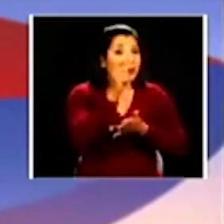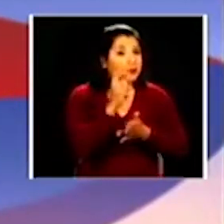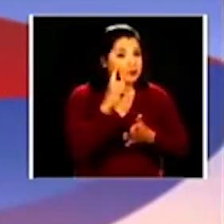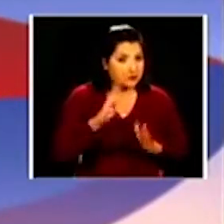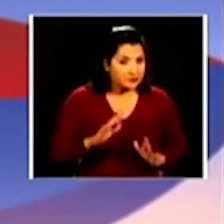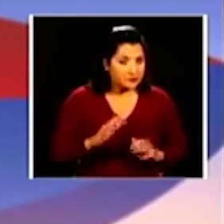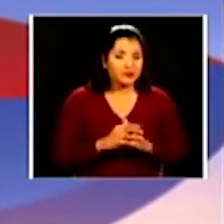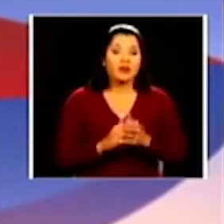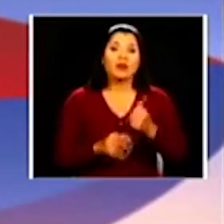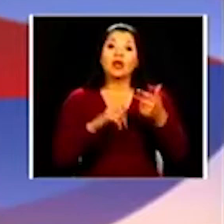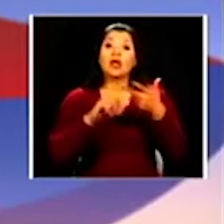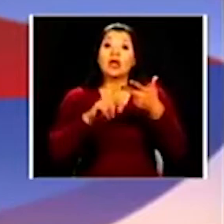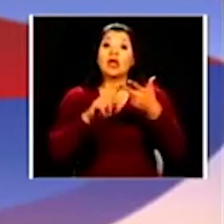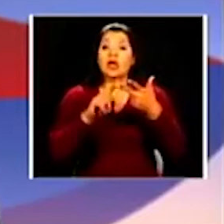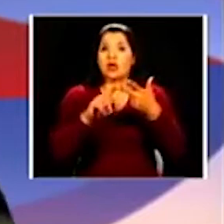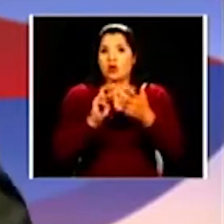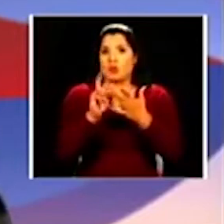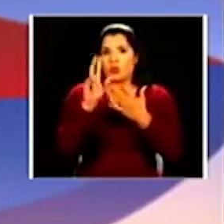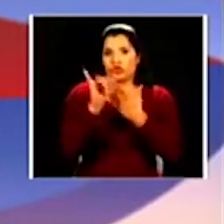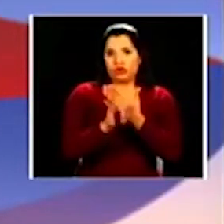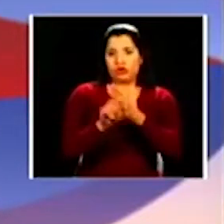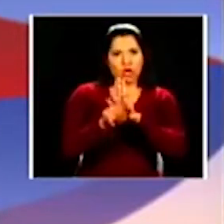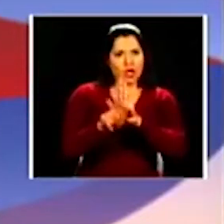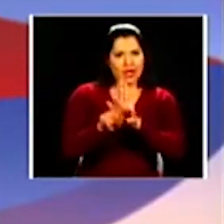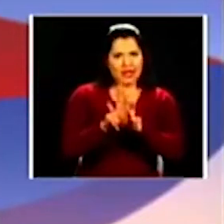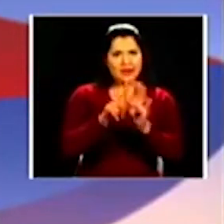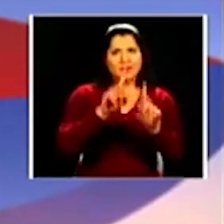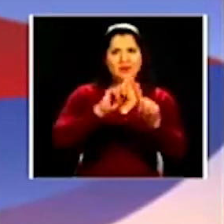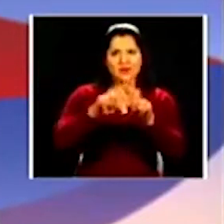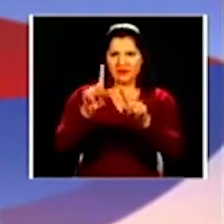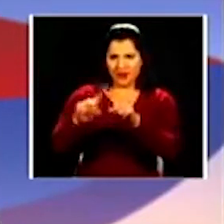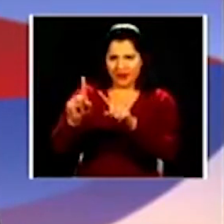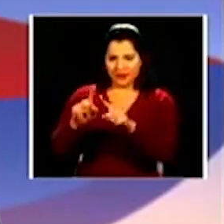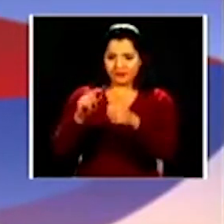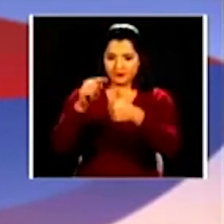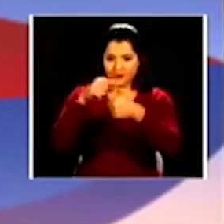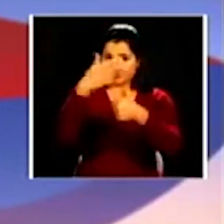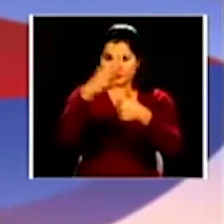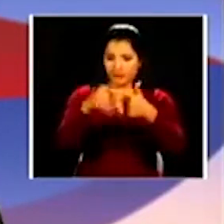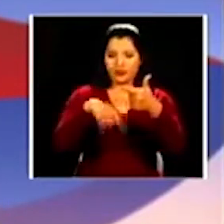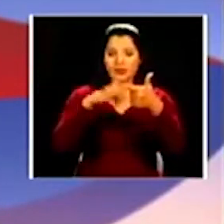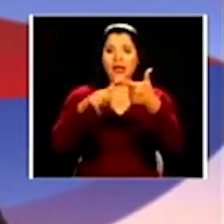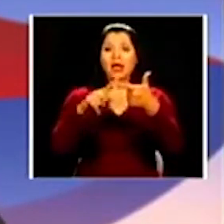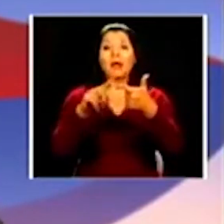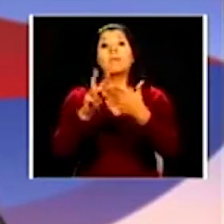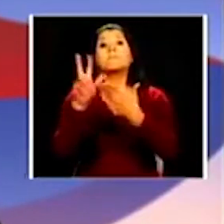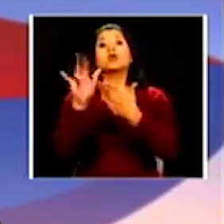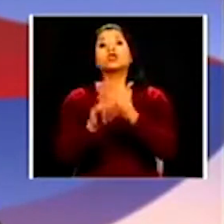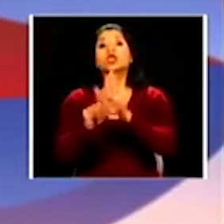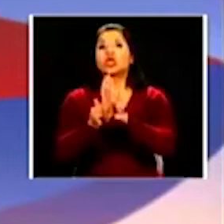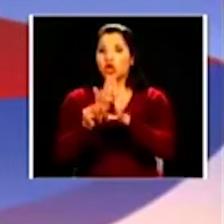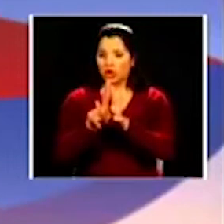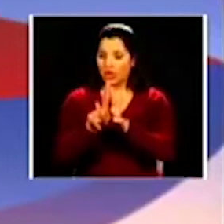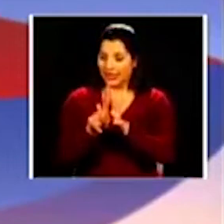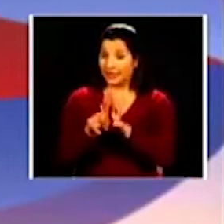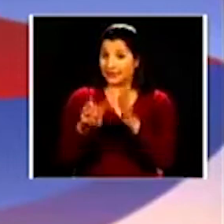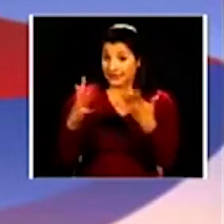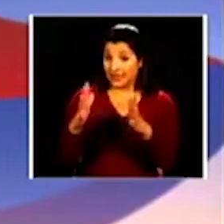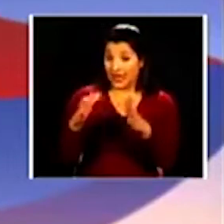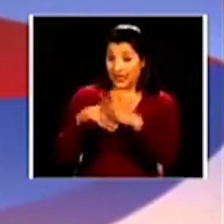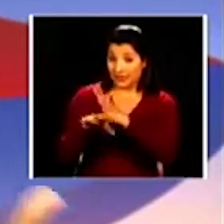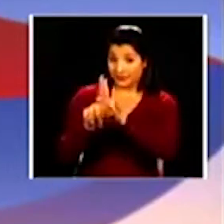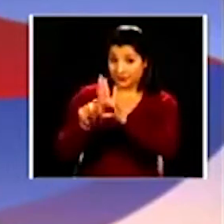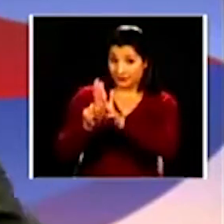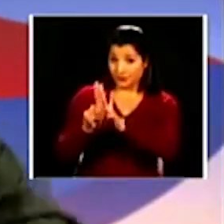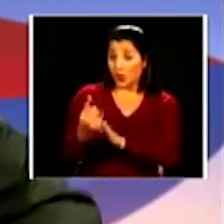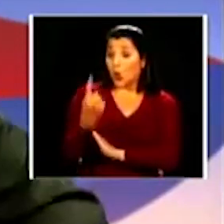cuanto a los proyectos de ley, hay varios proyectos de ley que en este momento se están trabajando desde la Asamblea Legislativa. Uno de ellos particularmente, y que